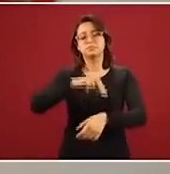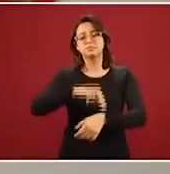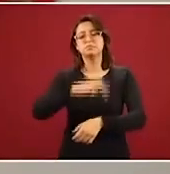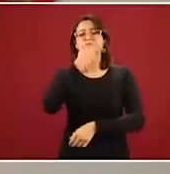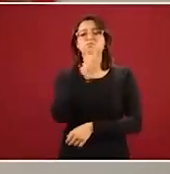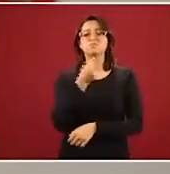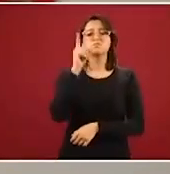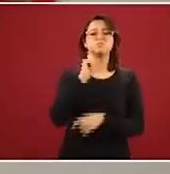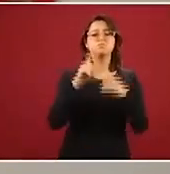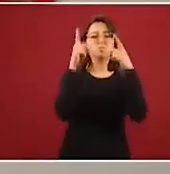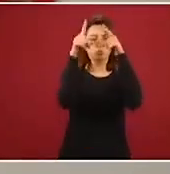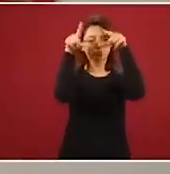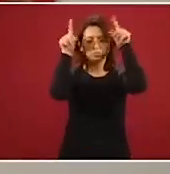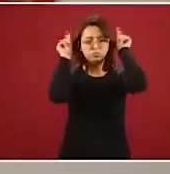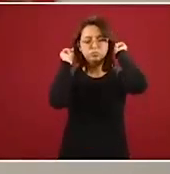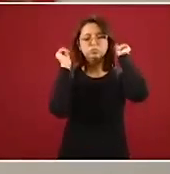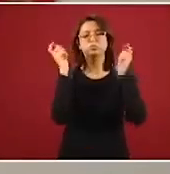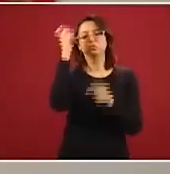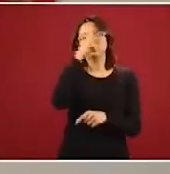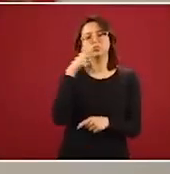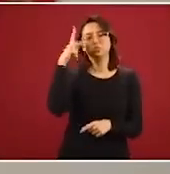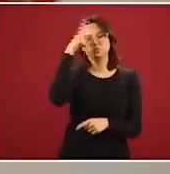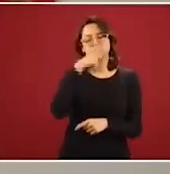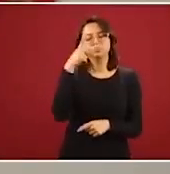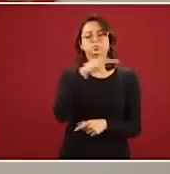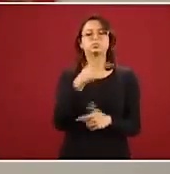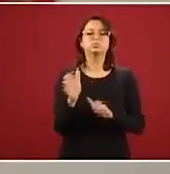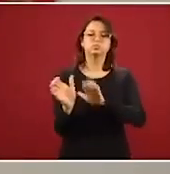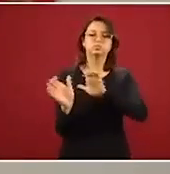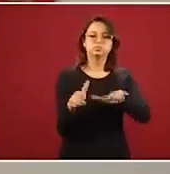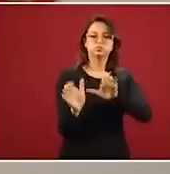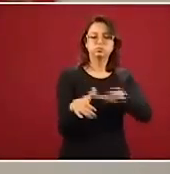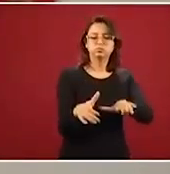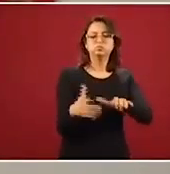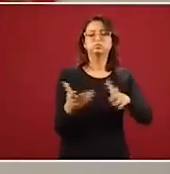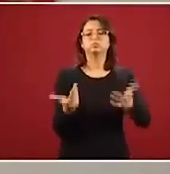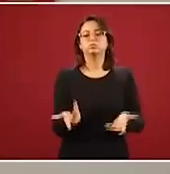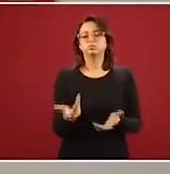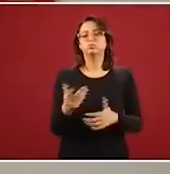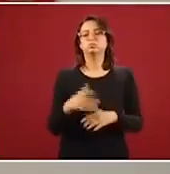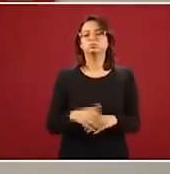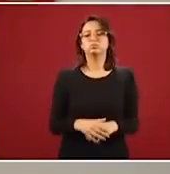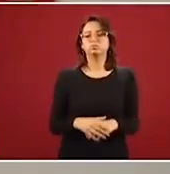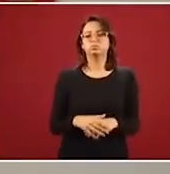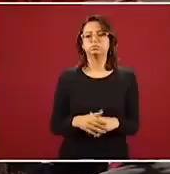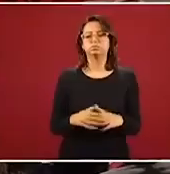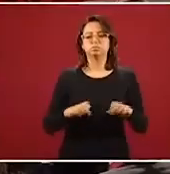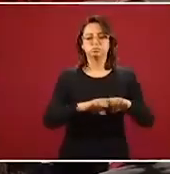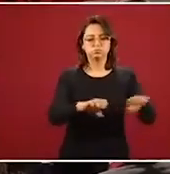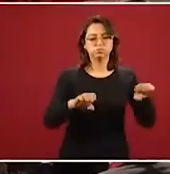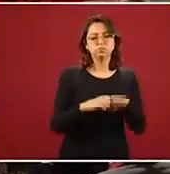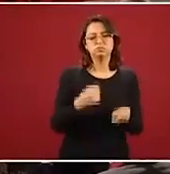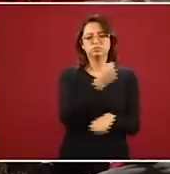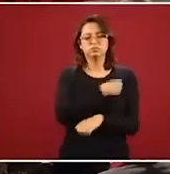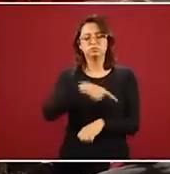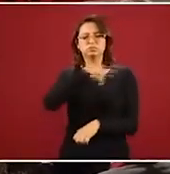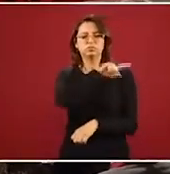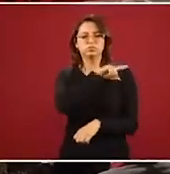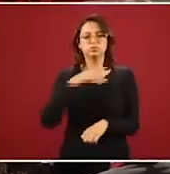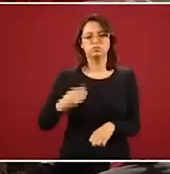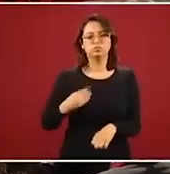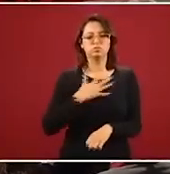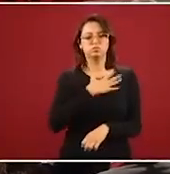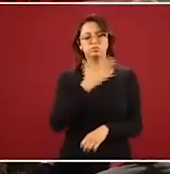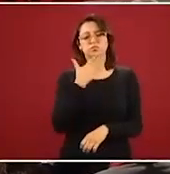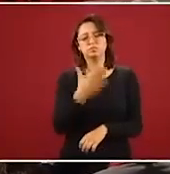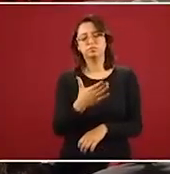médicos, enfermeras, psicólogas, psicólogos, odontólogos, que integrarán los equipos de salud para el bienestar. Lo que